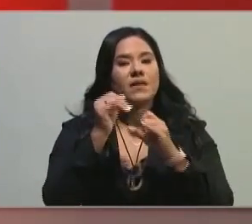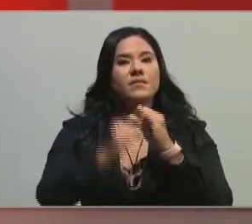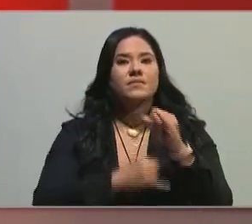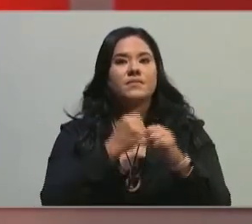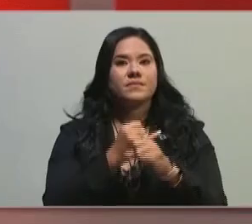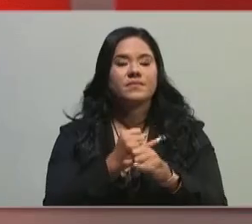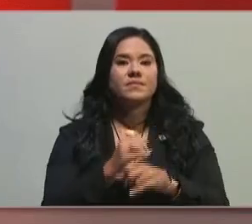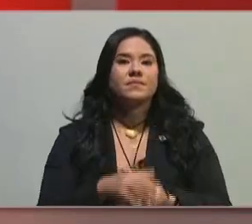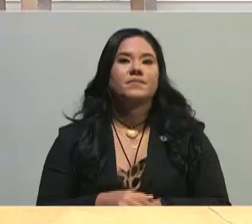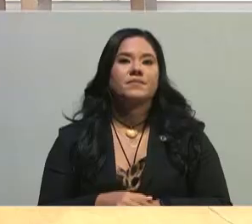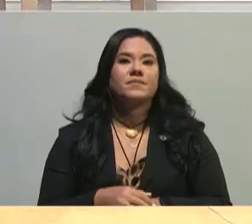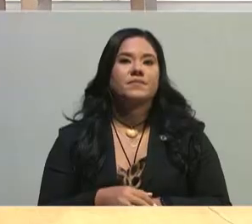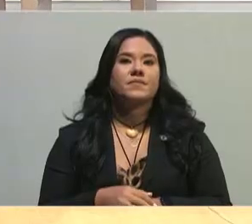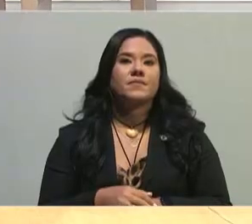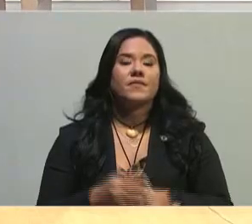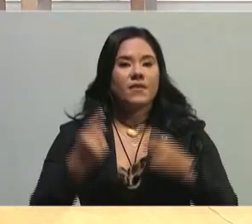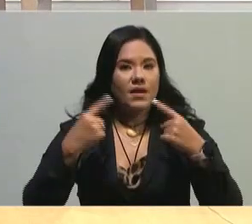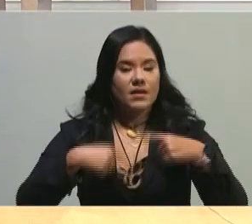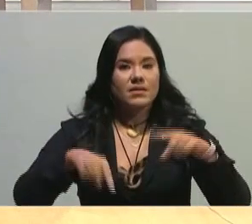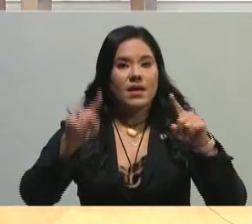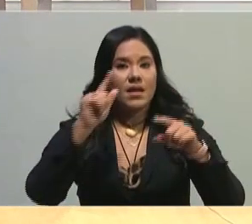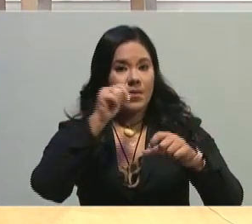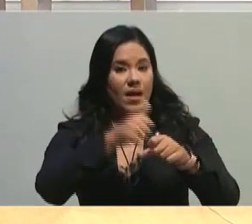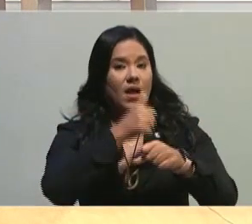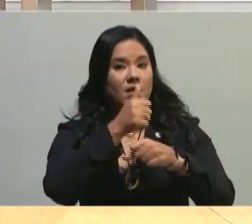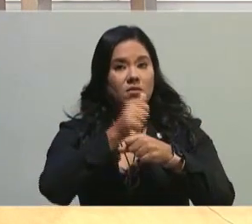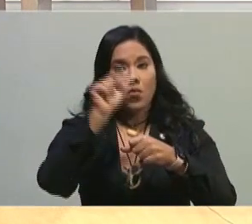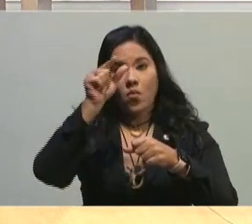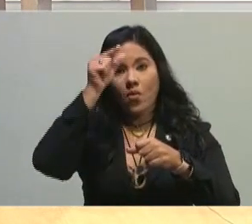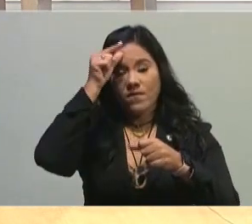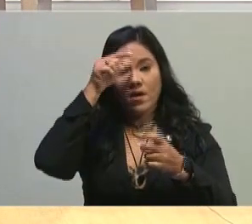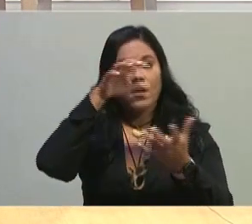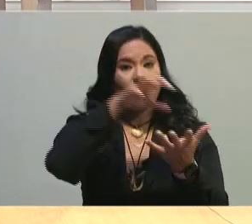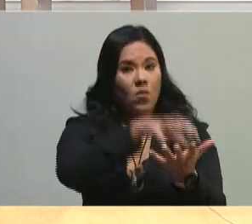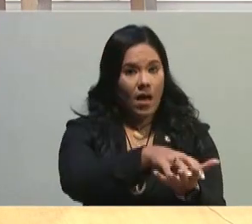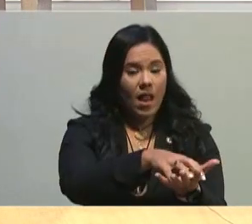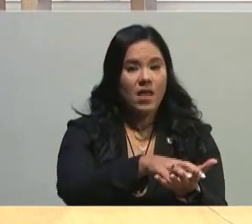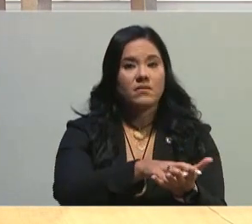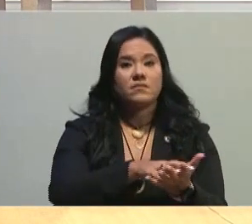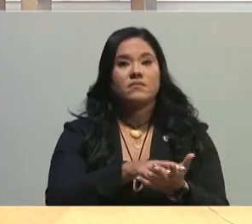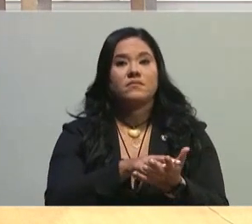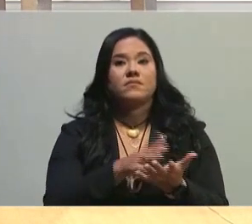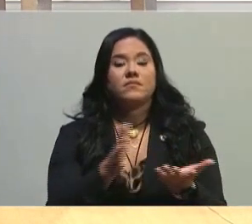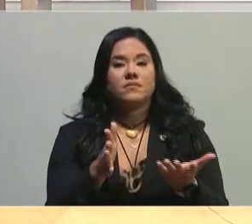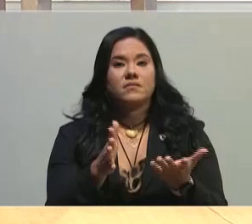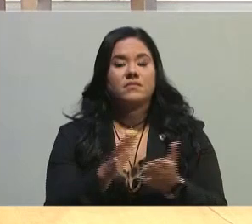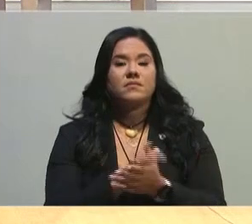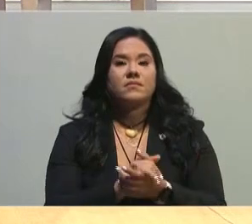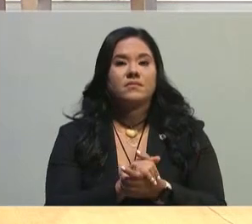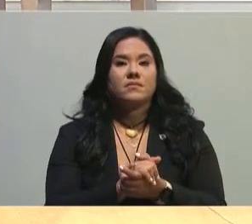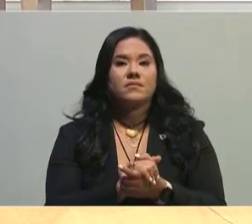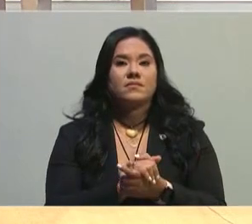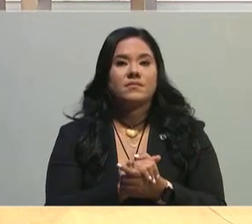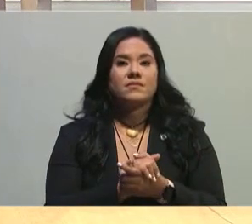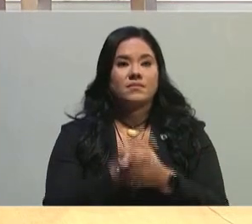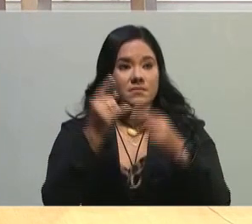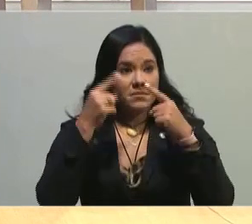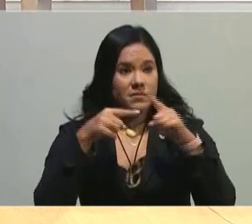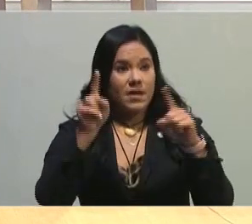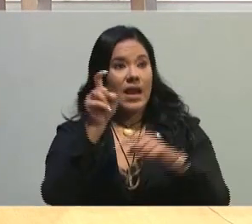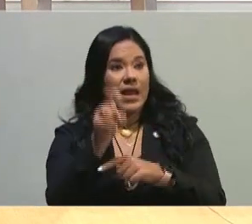decimos sí y que los las alcaldías son gobiernos locales decimos que si obr pública eh si ellos